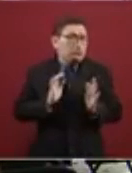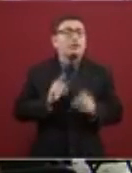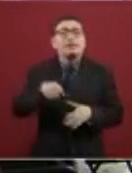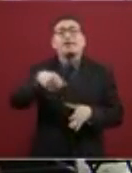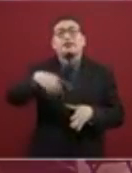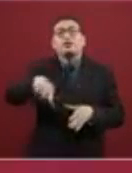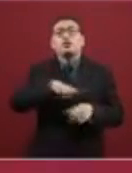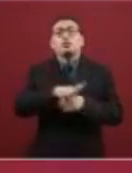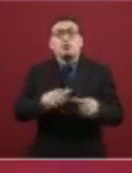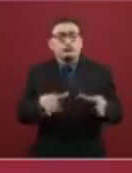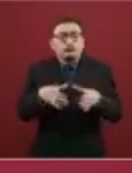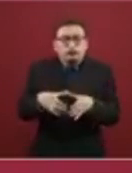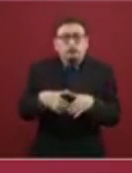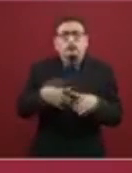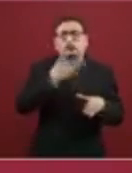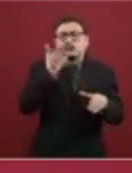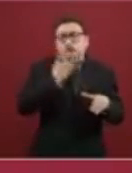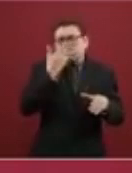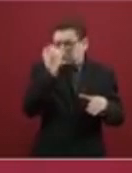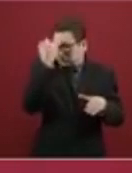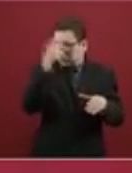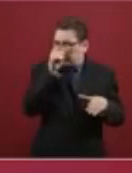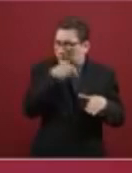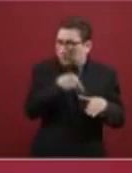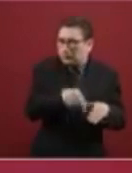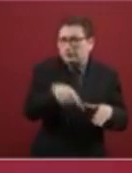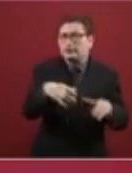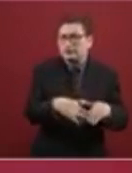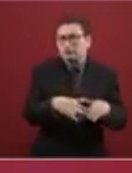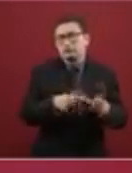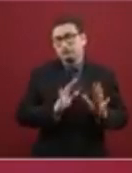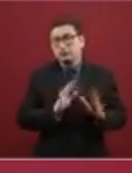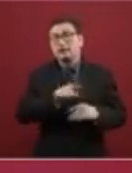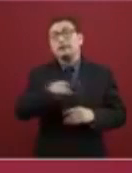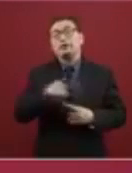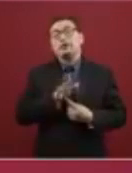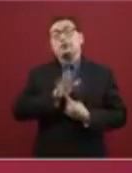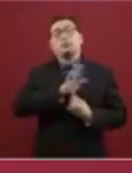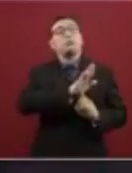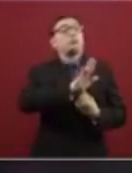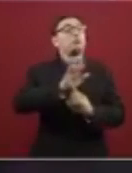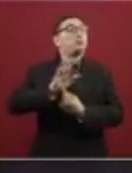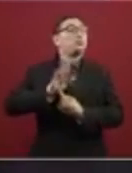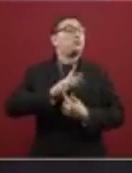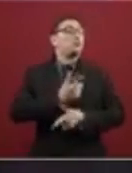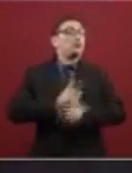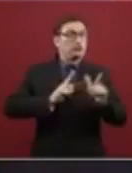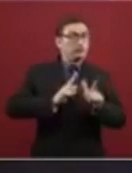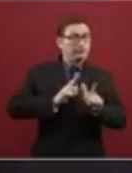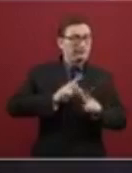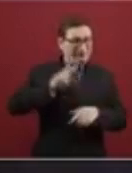pertenecen al Partido Conservador. En apariencia se presentan como liberales, pero no lo